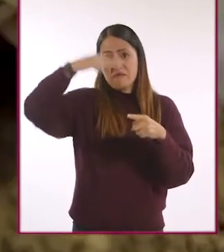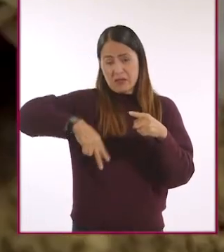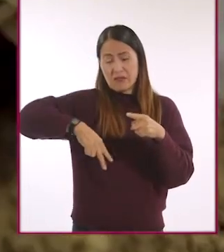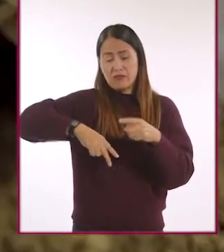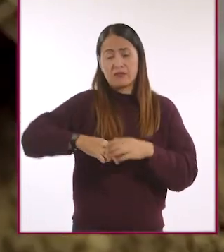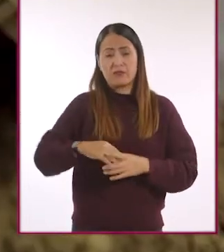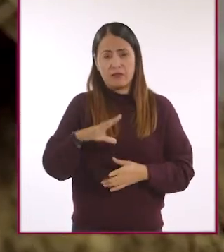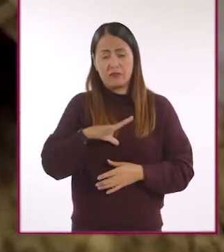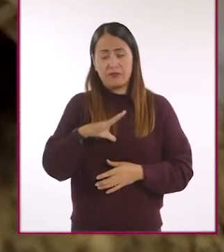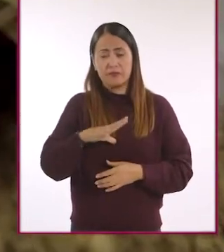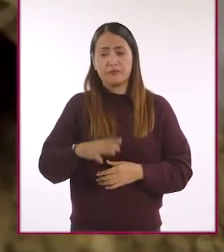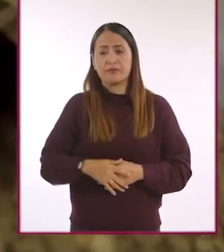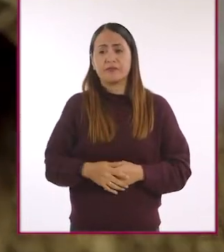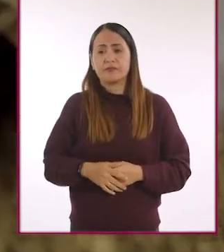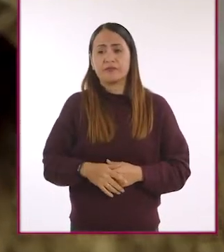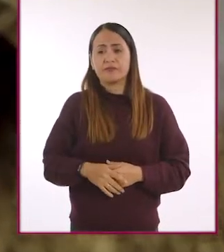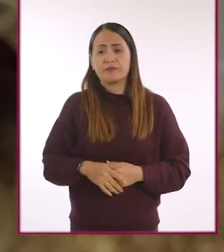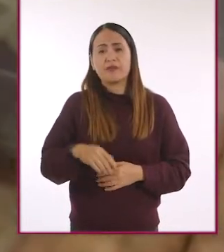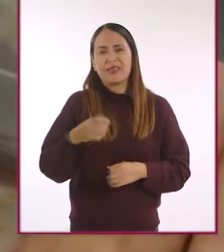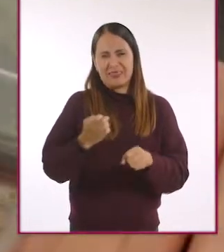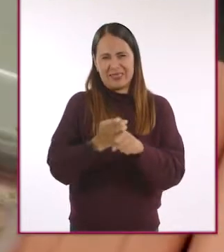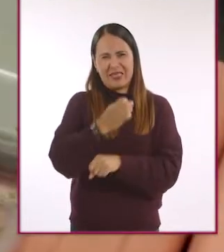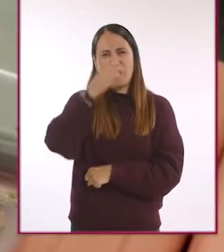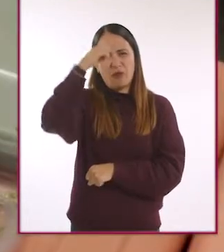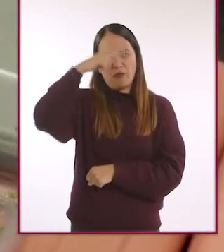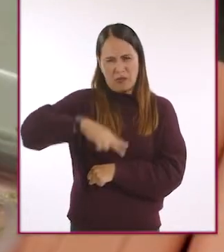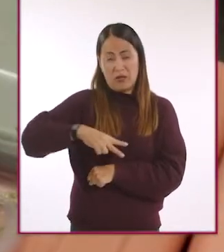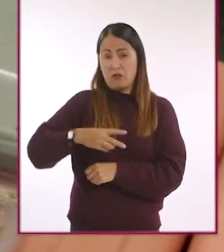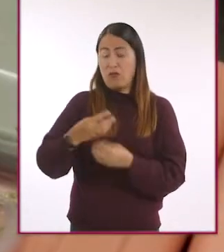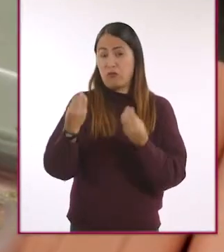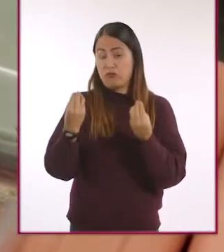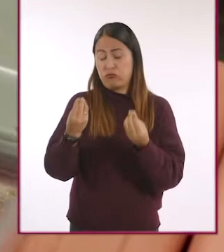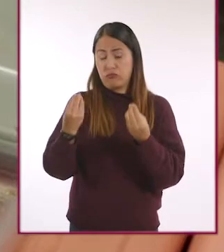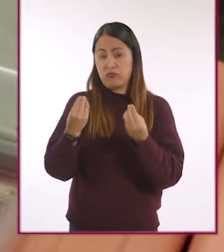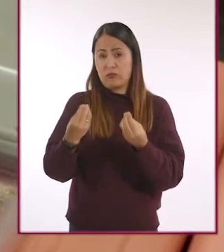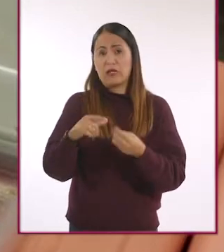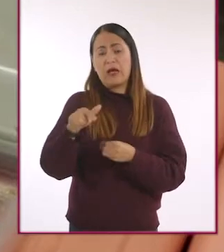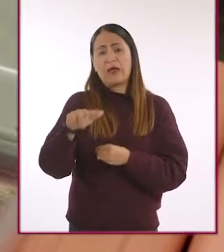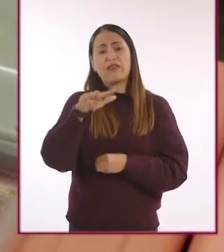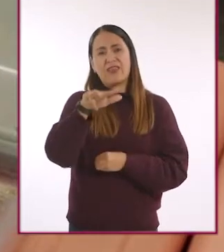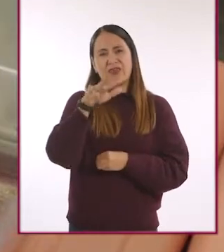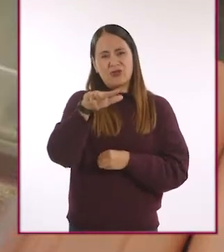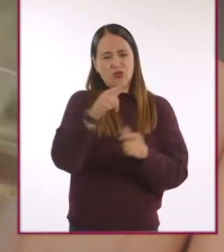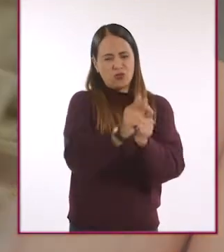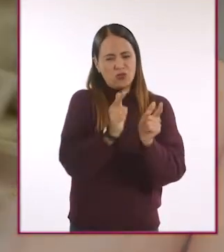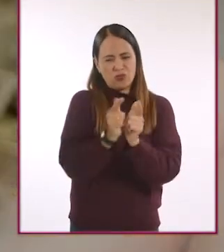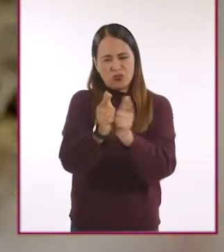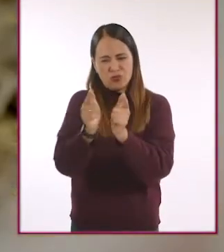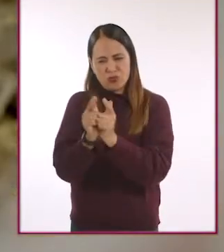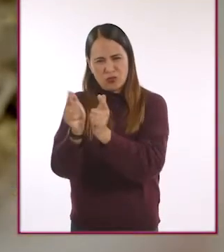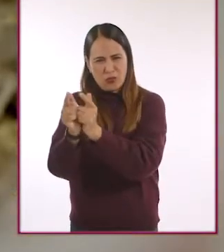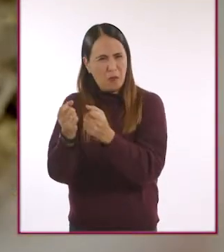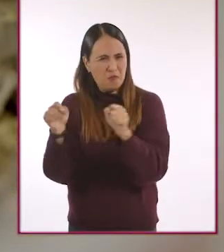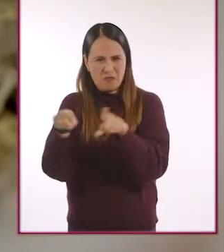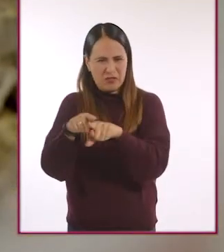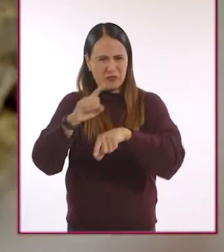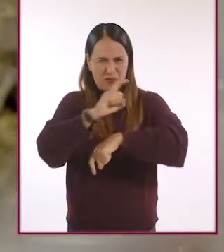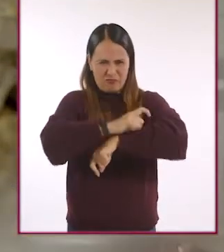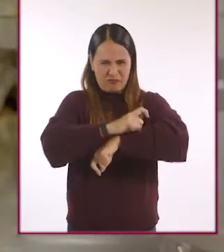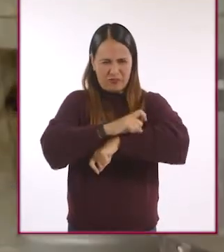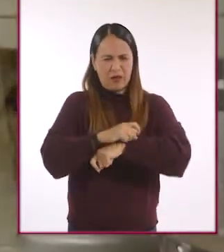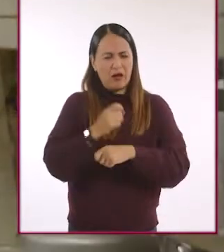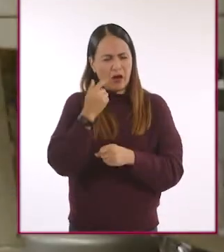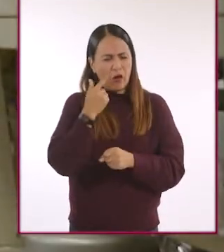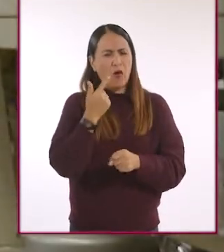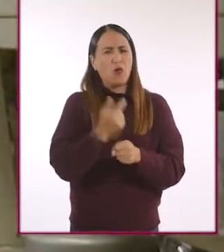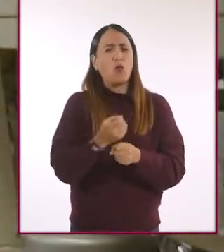artrópodos. En el Estado de México hay muchísimas, de hecho hay 18 especies diferentes. Reportados hay por lo